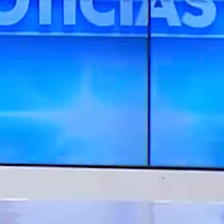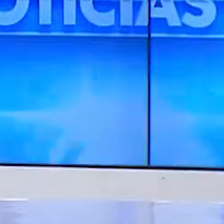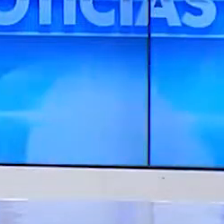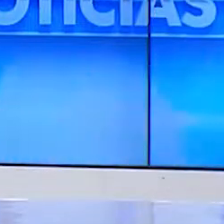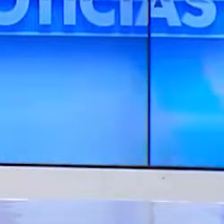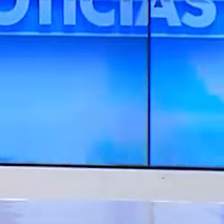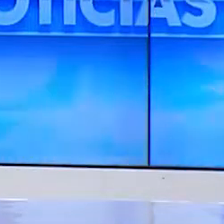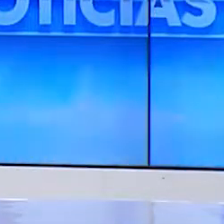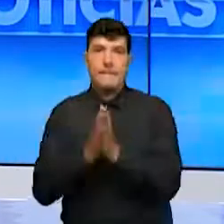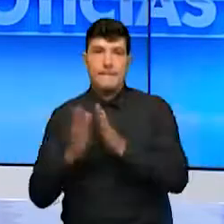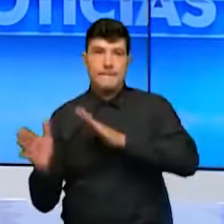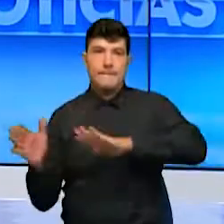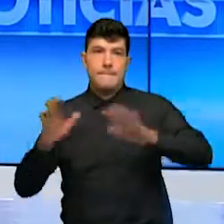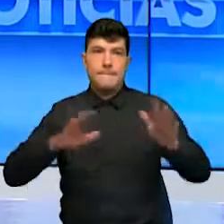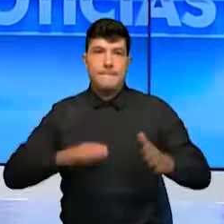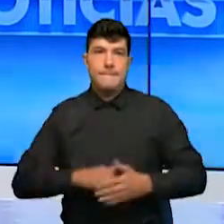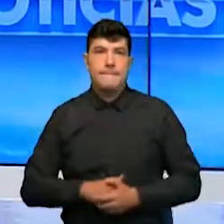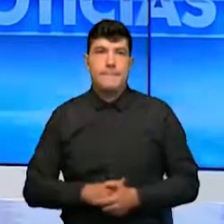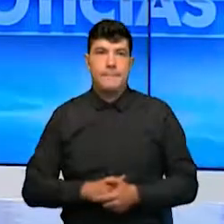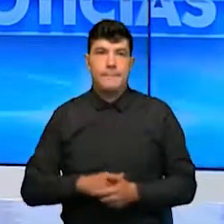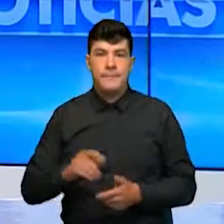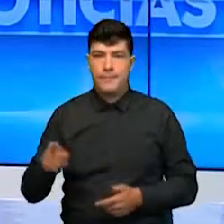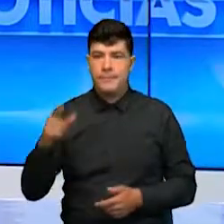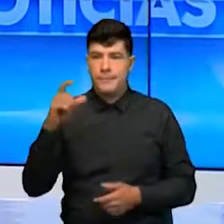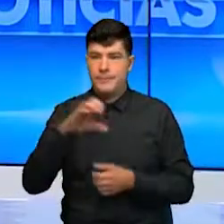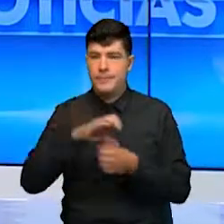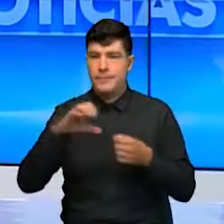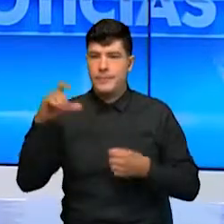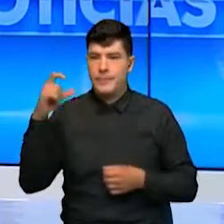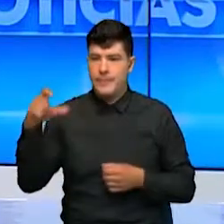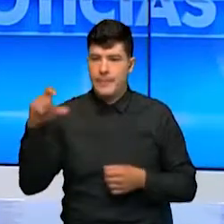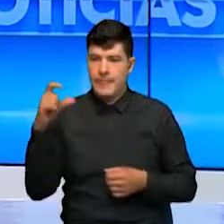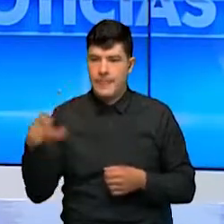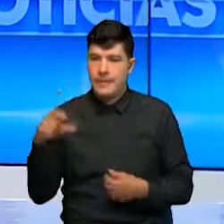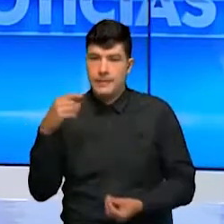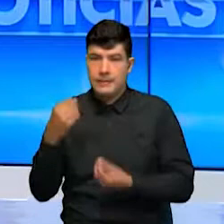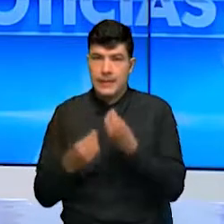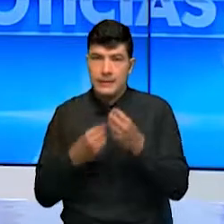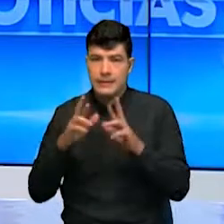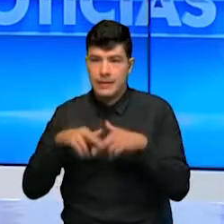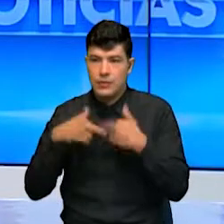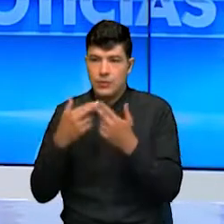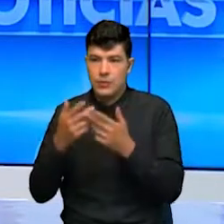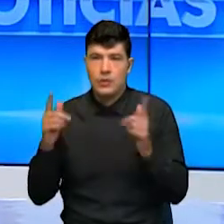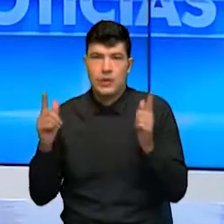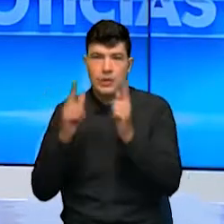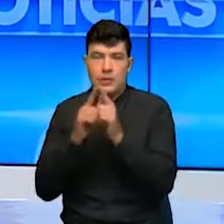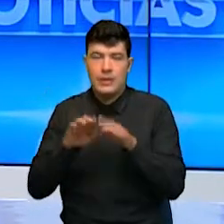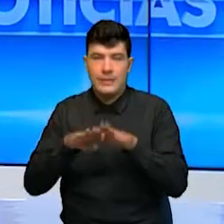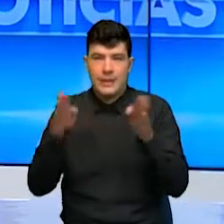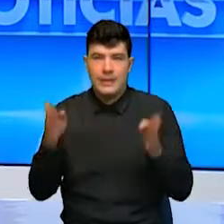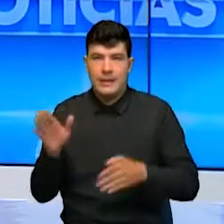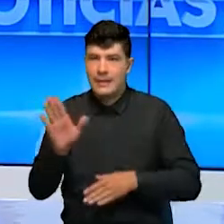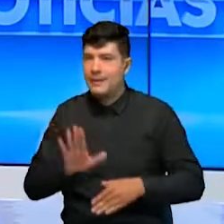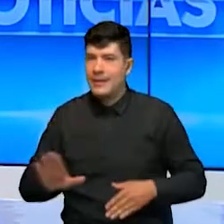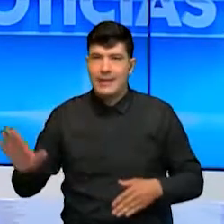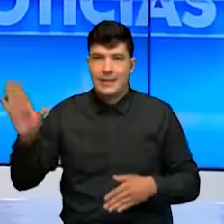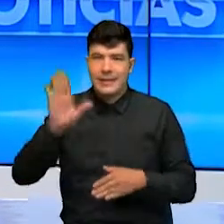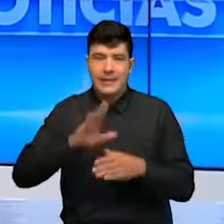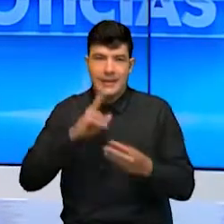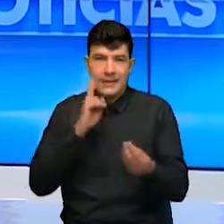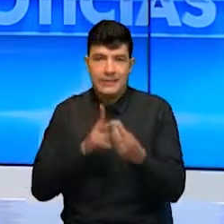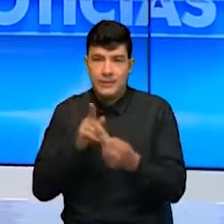En Cúcuta se realizó el informe de rendición de cuentas de la Mesa Departamental de Víctimas, evento que reunió a secretarios de despachos de la gobernación